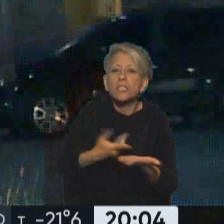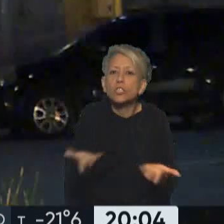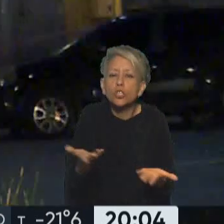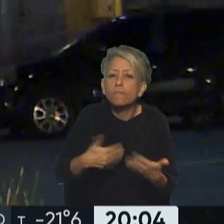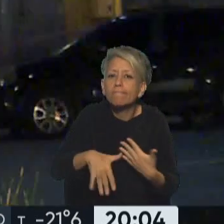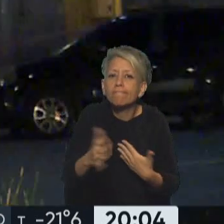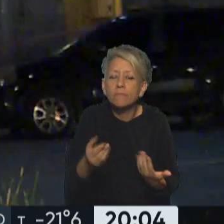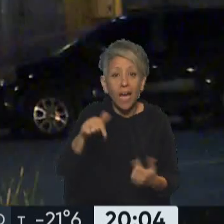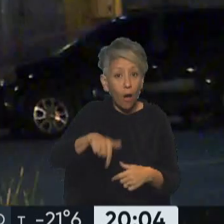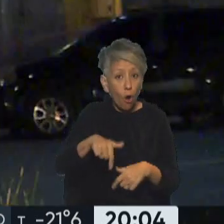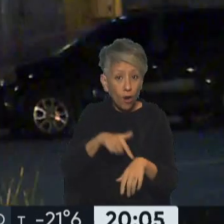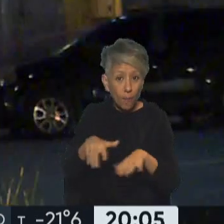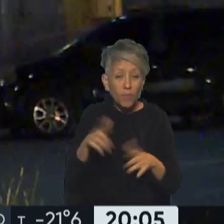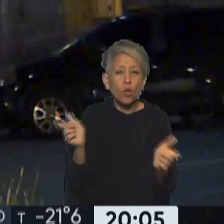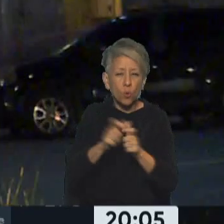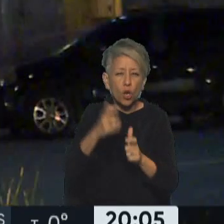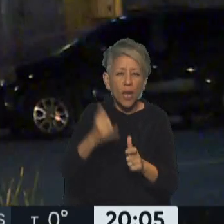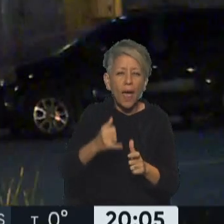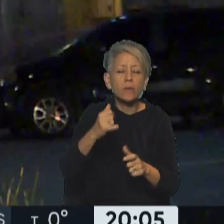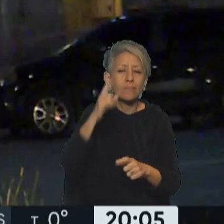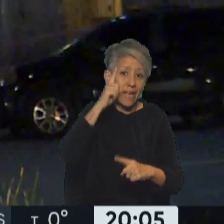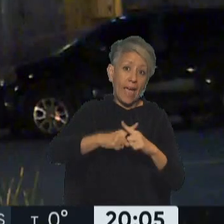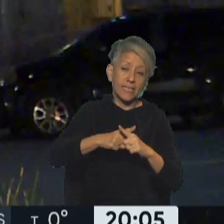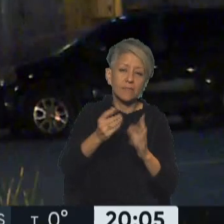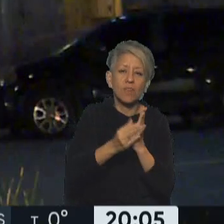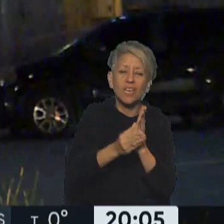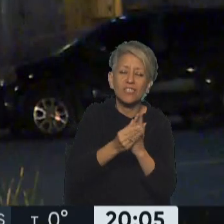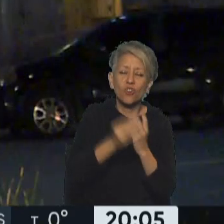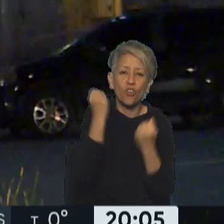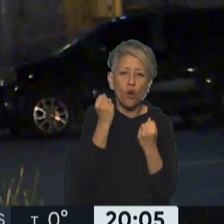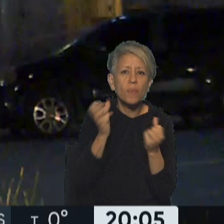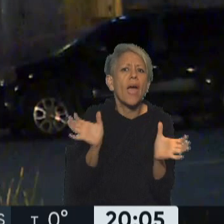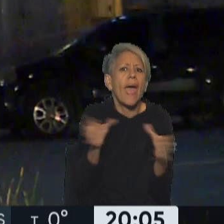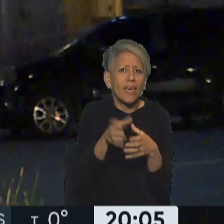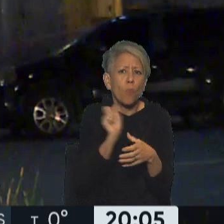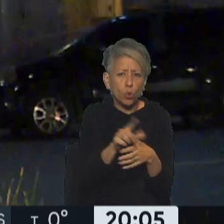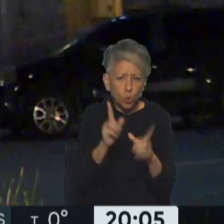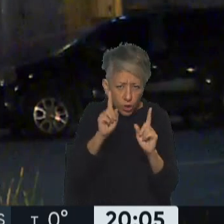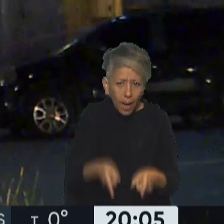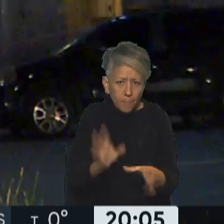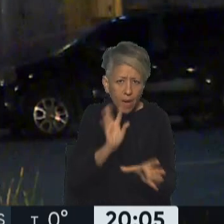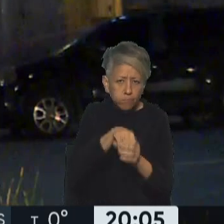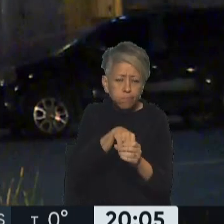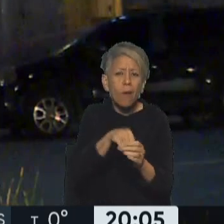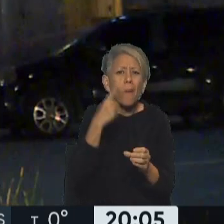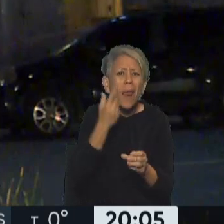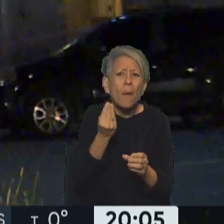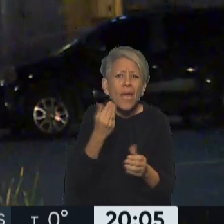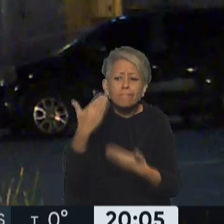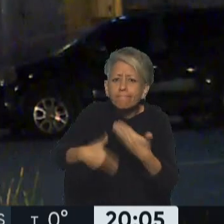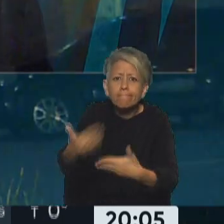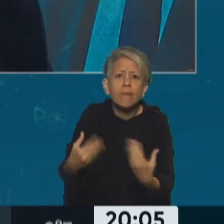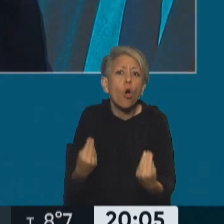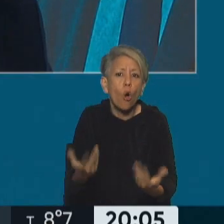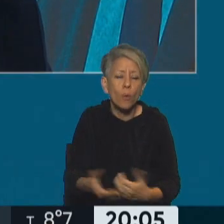momento hay una reunión del ex ministro de Economía junto con su equipo de Economía justamente para ver cuáles son los próximos pasos a